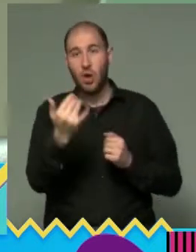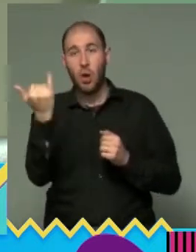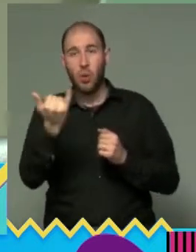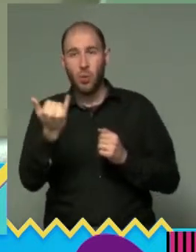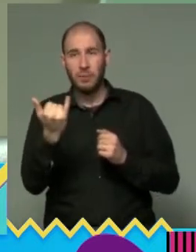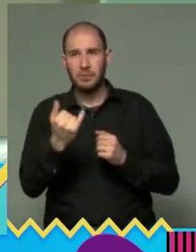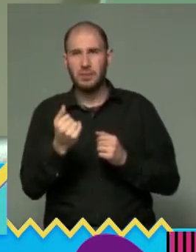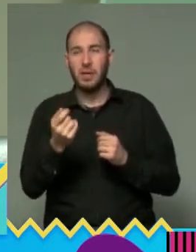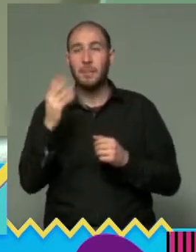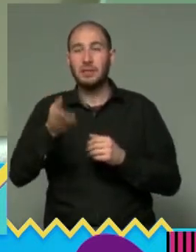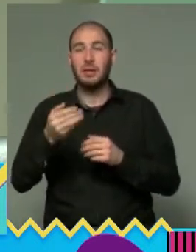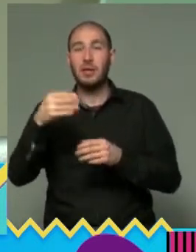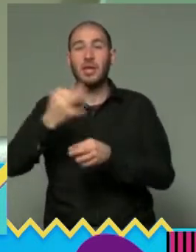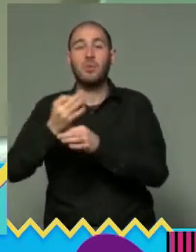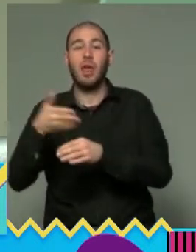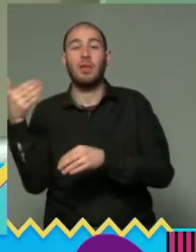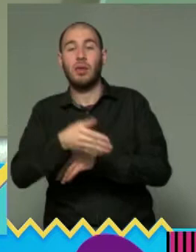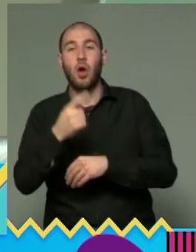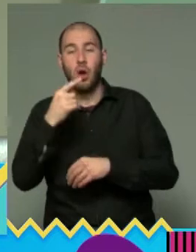estaba parado el presunto agresor en la puerta de la escuela.